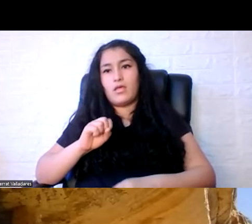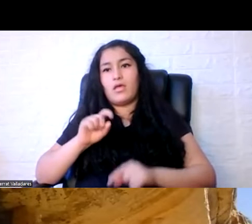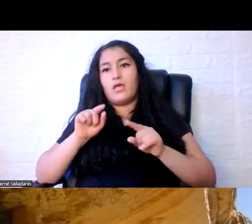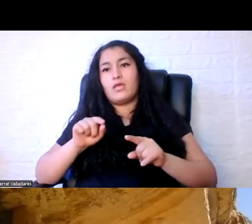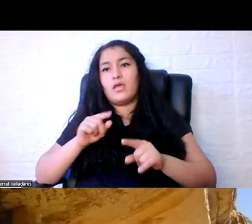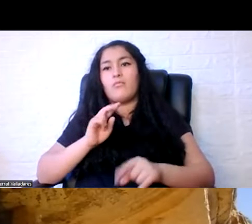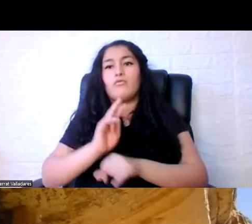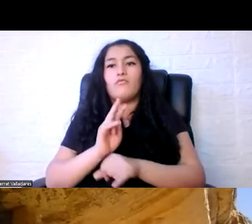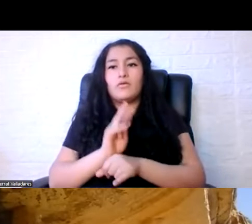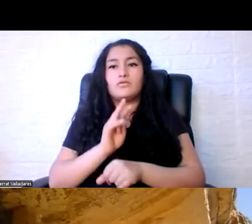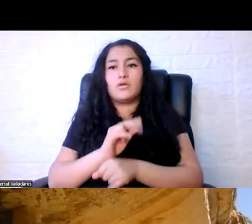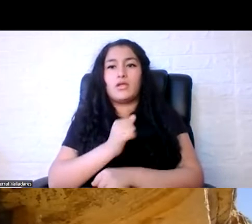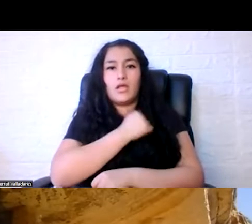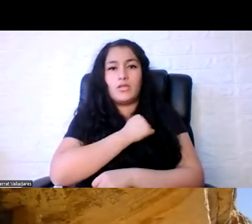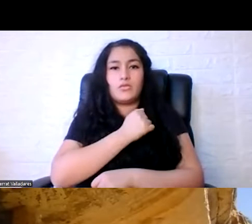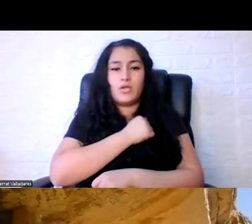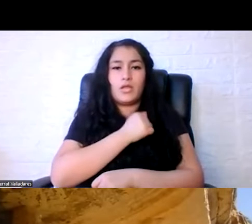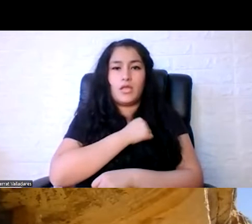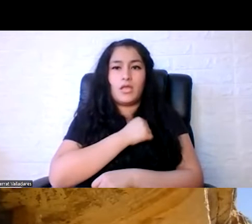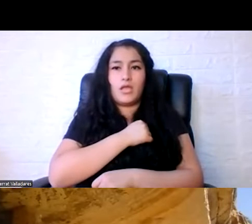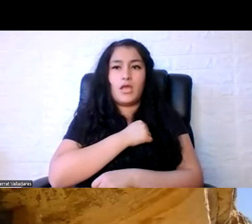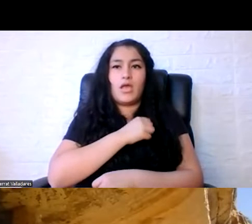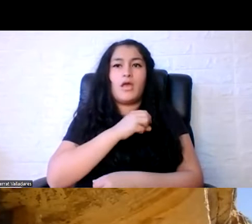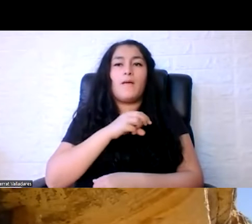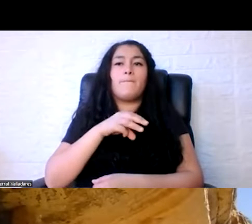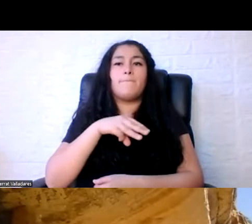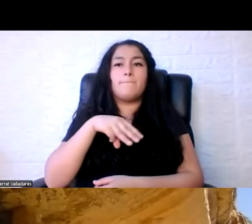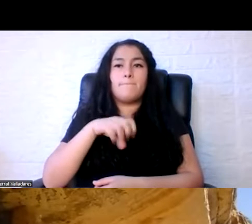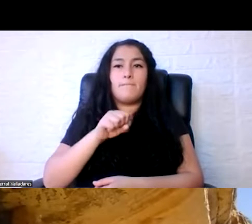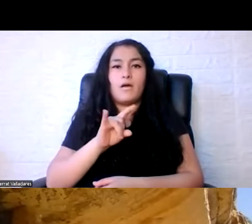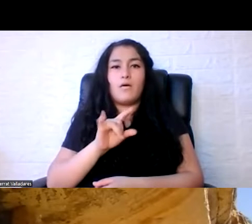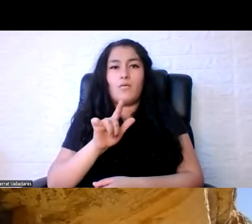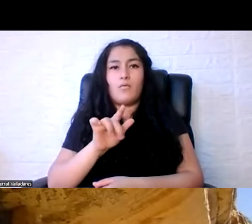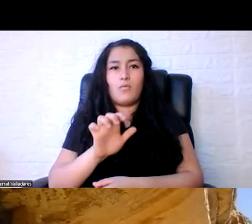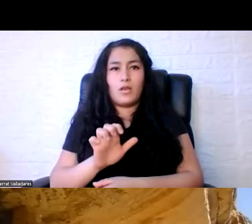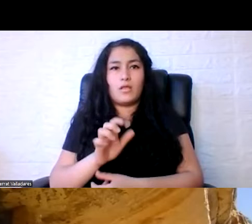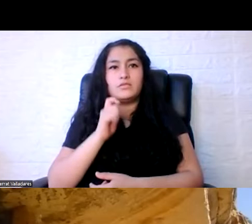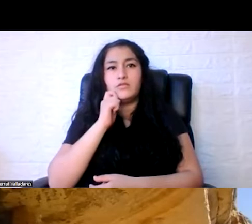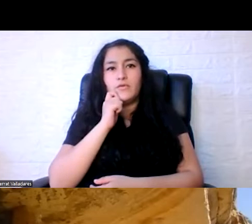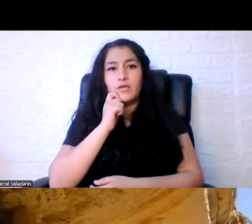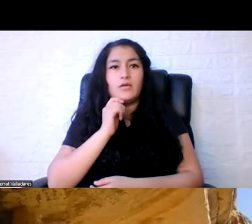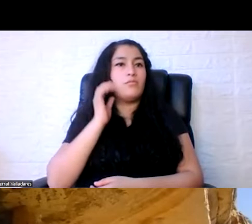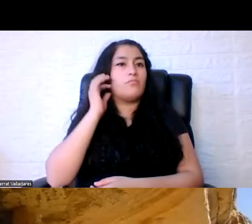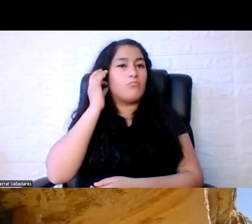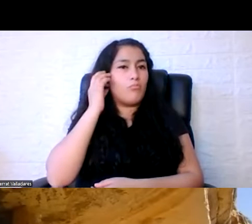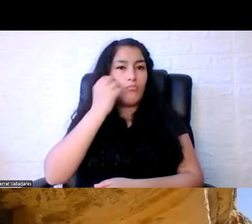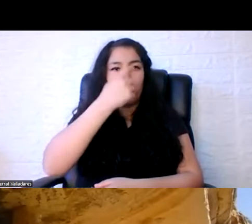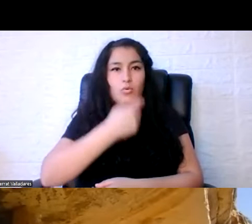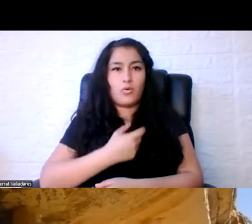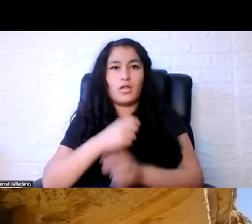Maule, y se titula Ser mujer en la investigación colaborativa y militante sobre problemas socioambientales en el